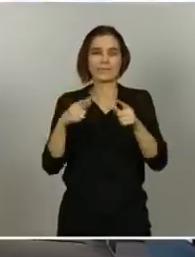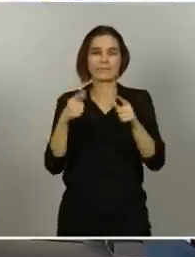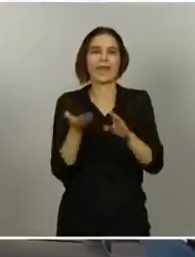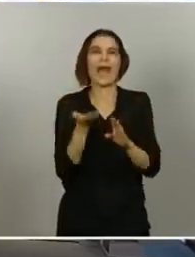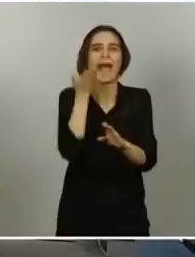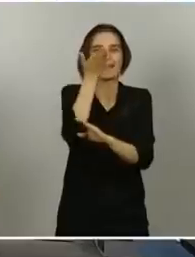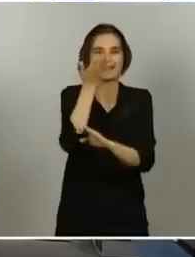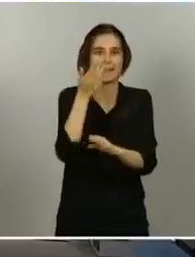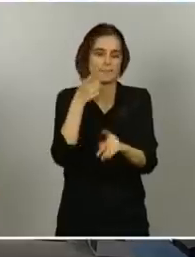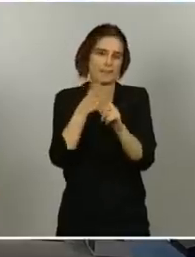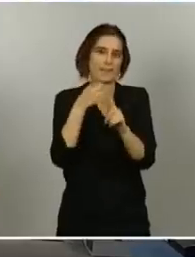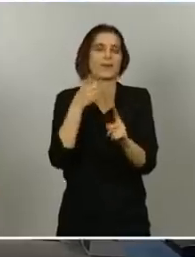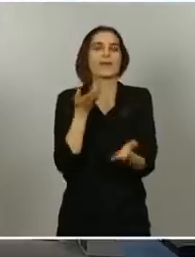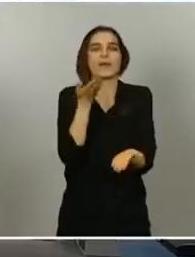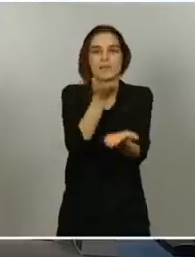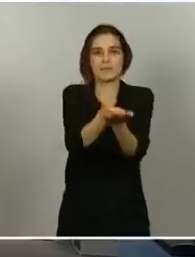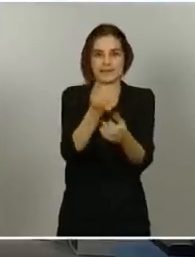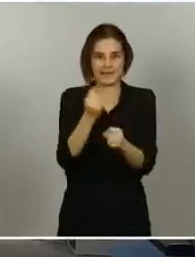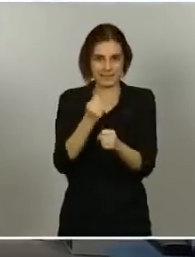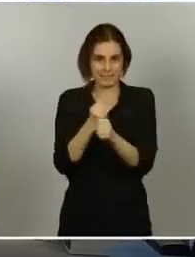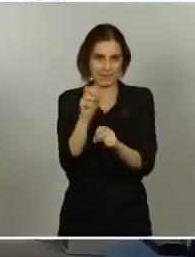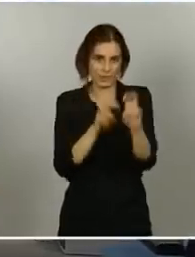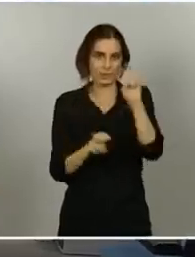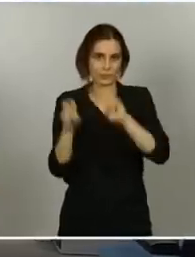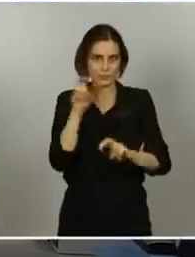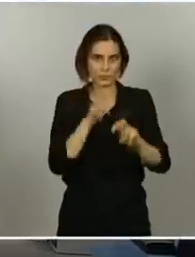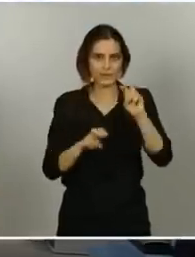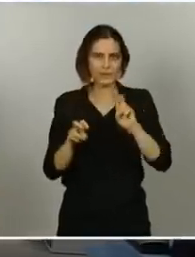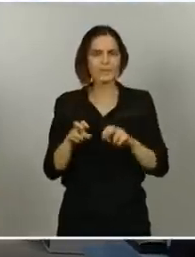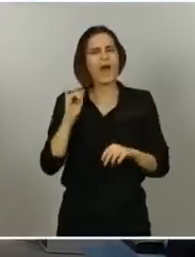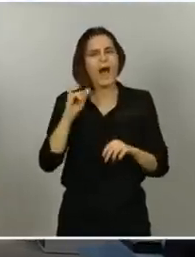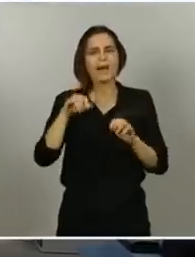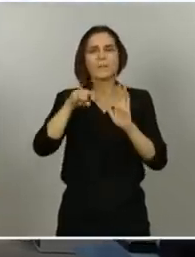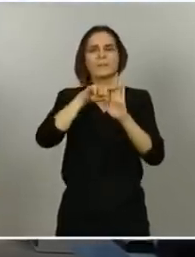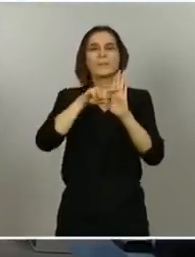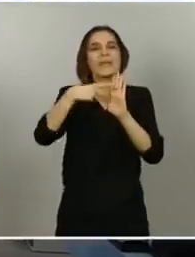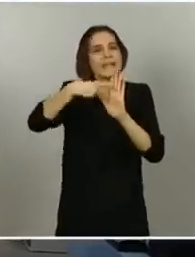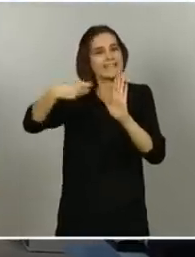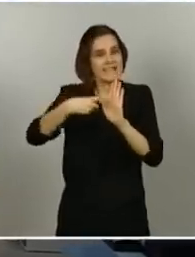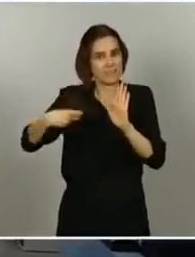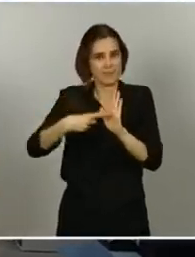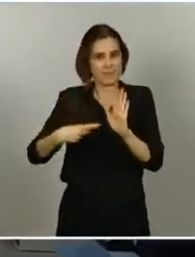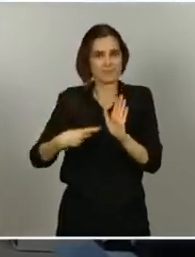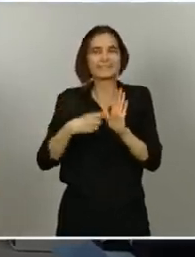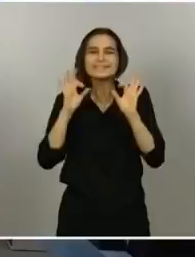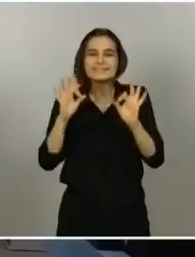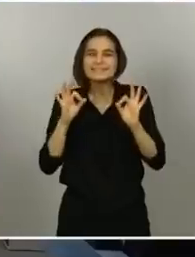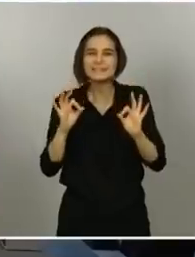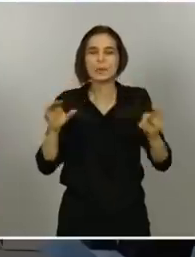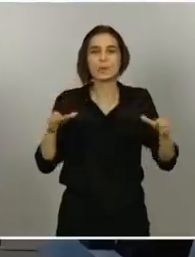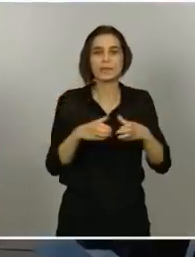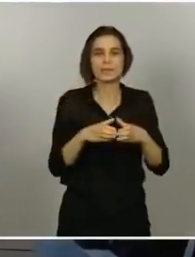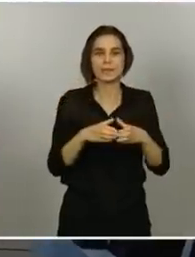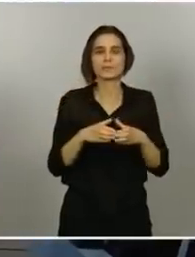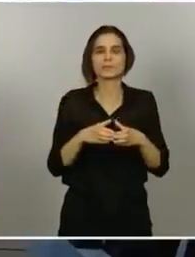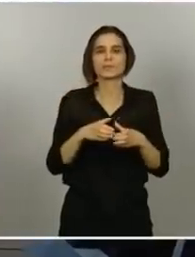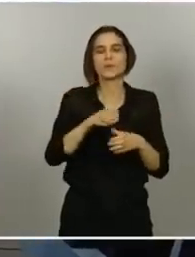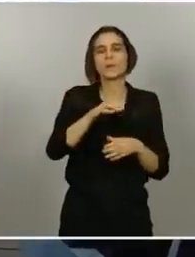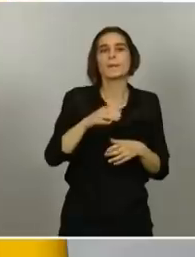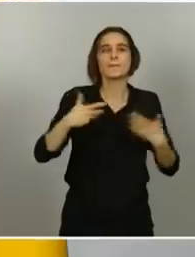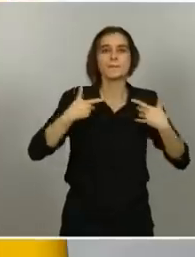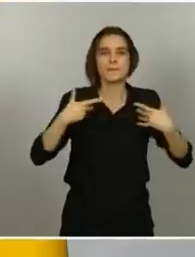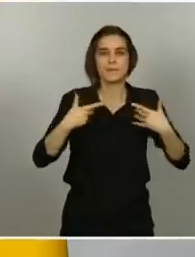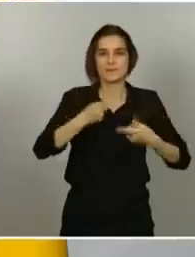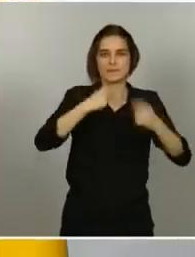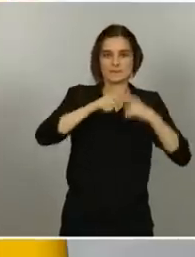establecen non obstante algunhas excepciones para colectivos como as persoas víctimas de trata de explotación sexual ou